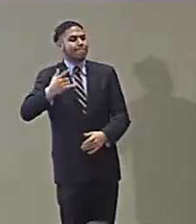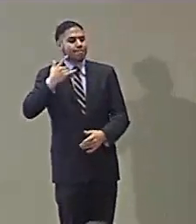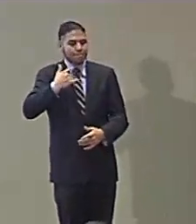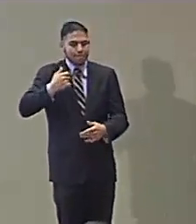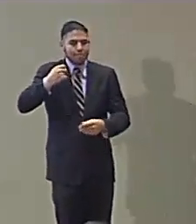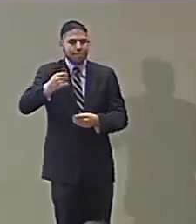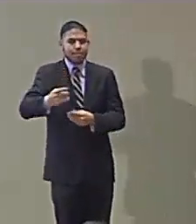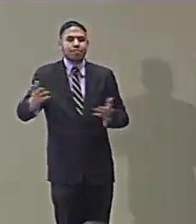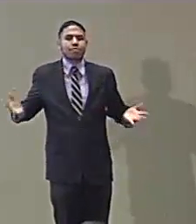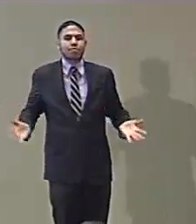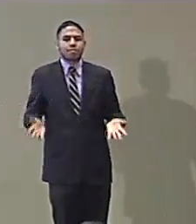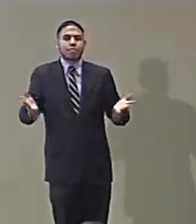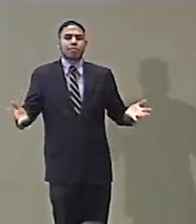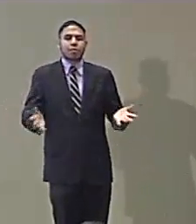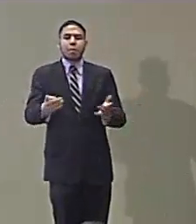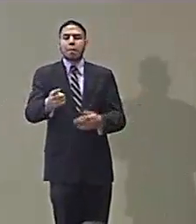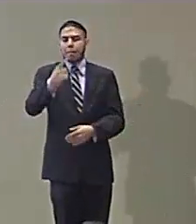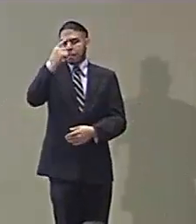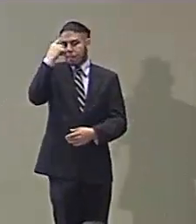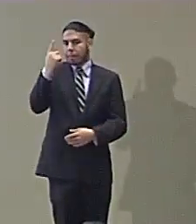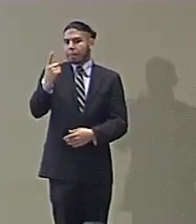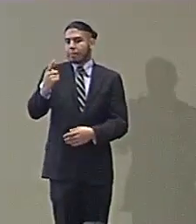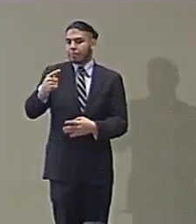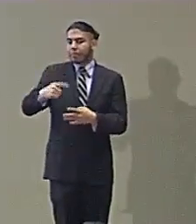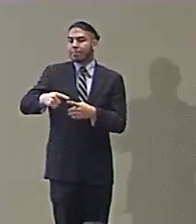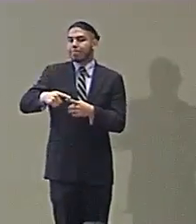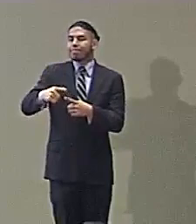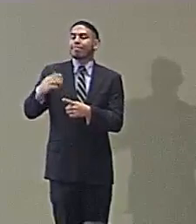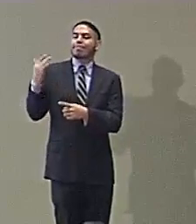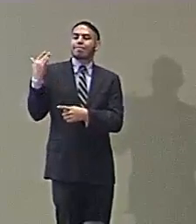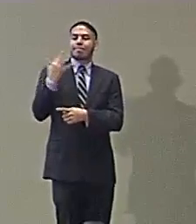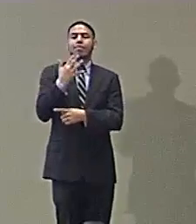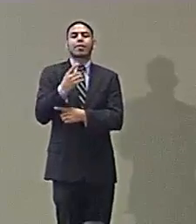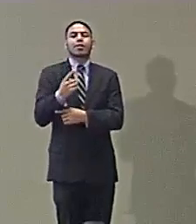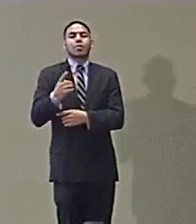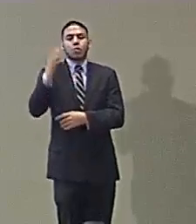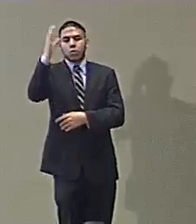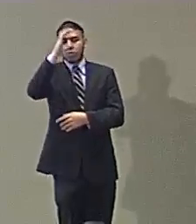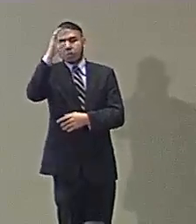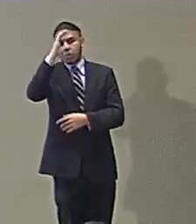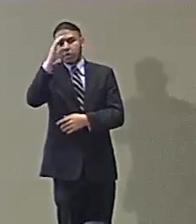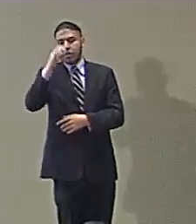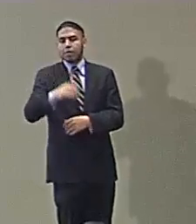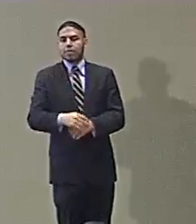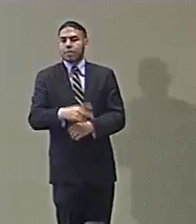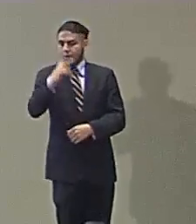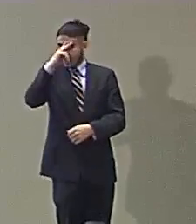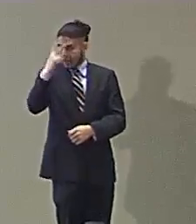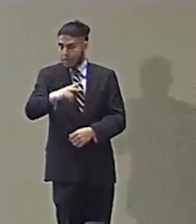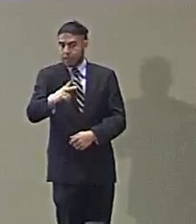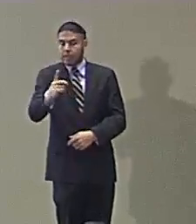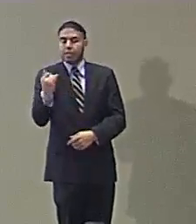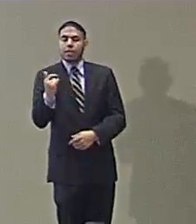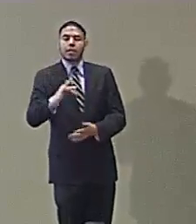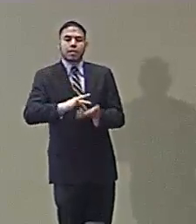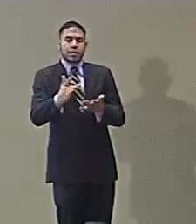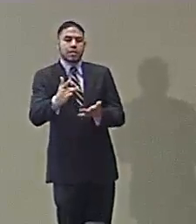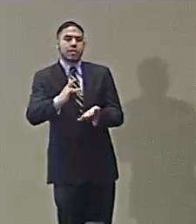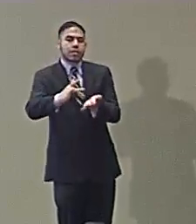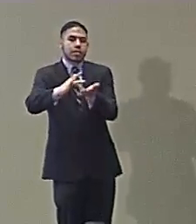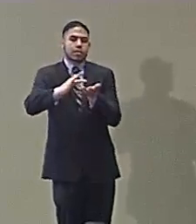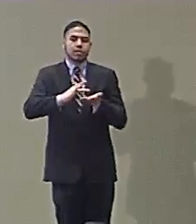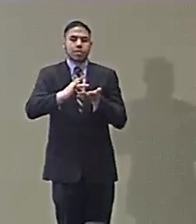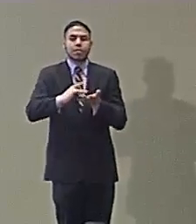fundamentar nuestro desarrollo nuestra promoción a partir de la riquísima cultura mexicana y también te reiteramos nuestro apoyo y nuestro agradecimiento